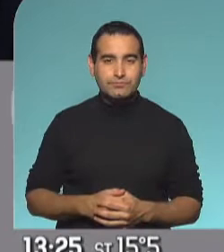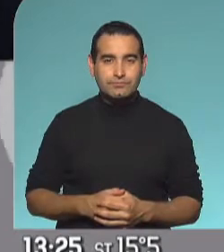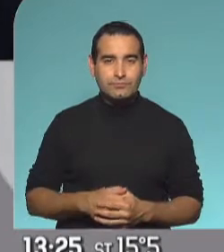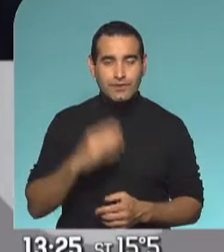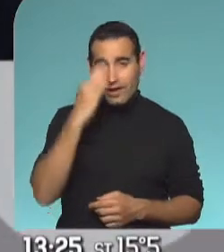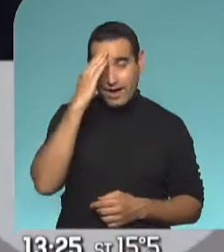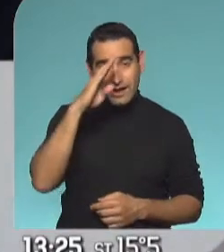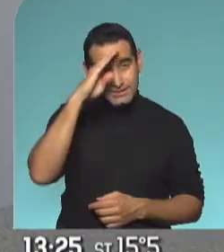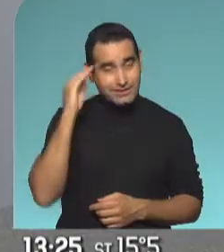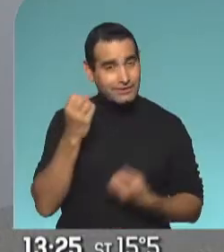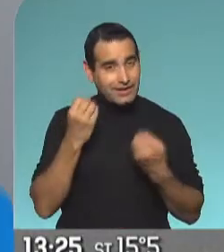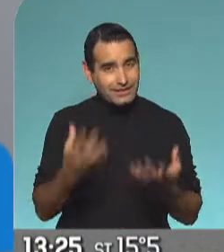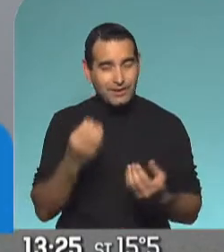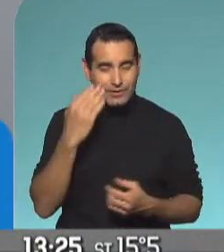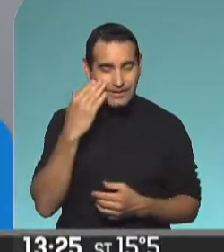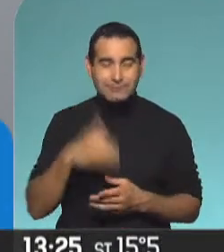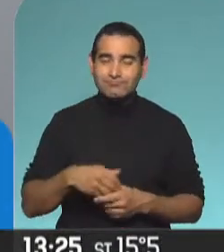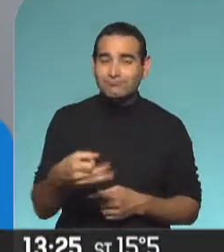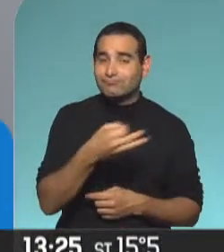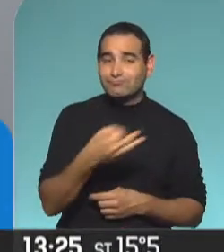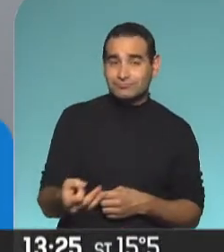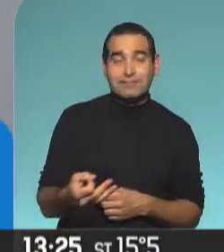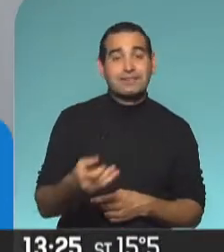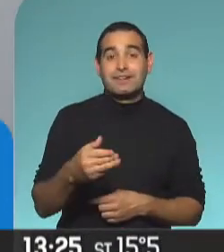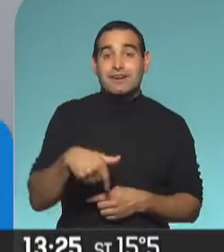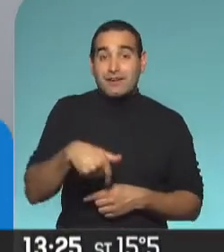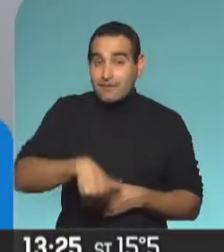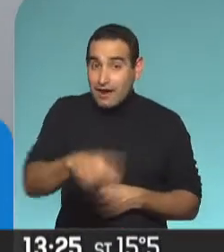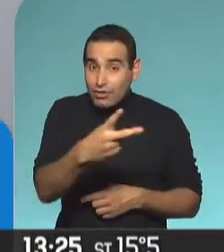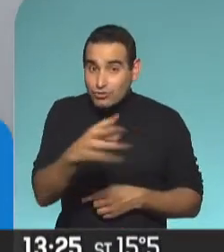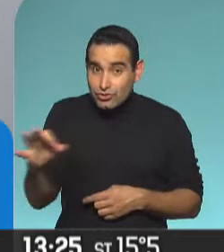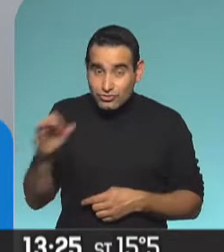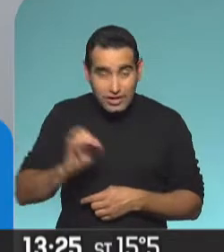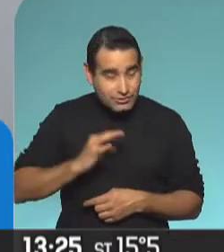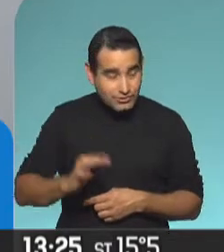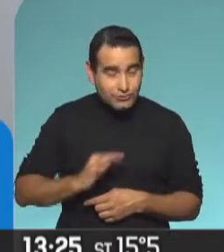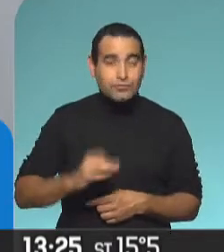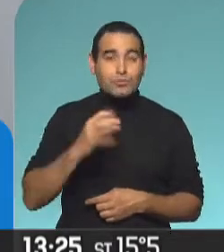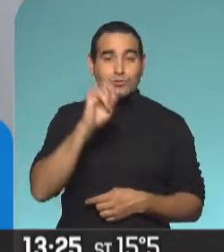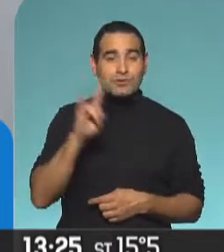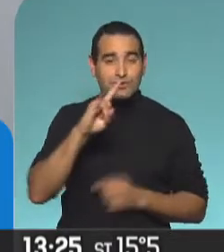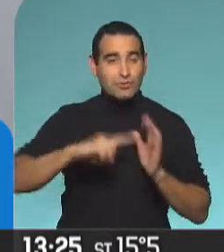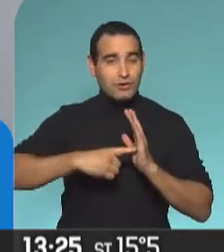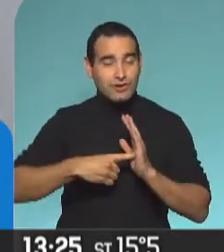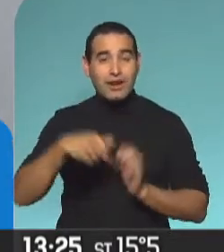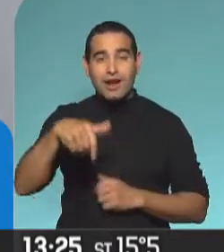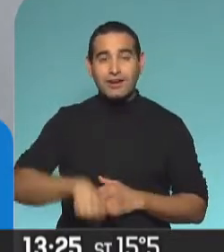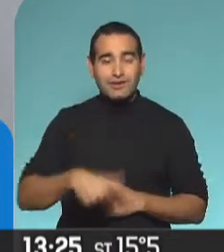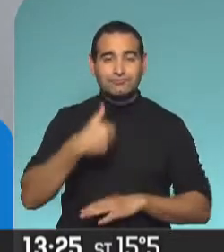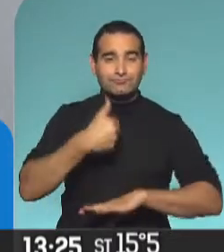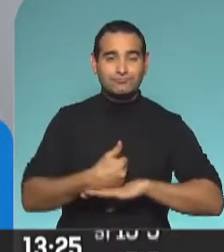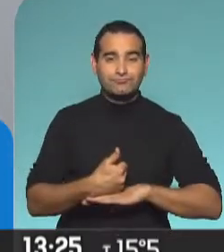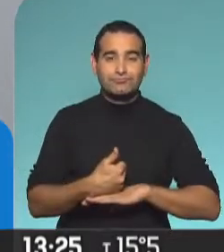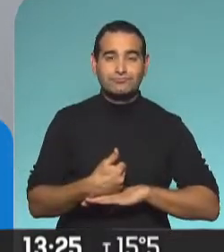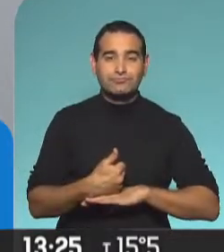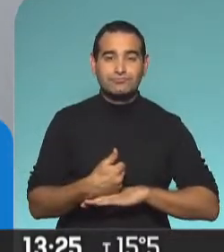Ale, Silvia, ¿cómo les va? Buenas tardes. Sí, rumbo al Bicentenario de la Universidad de Buenos Aires y nos encontramos aquí